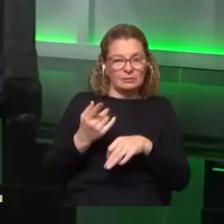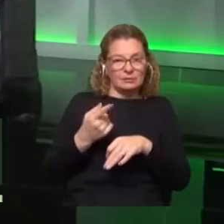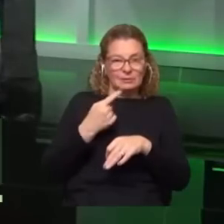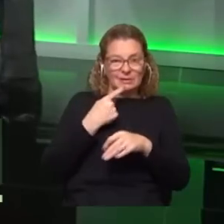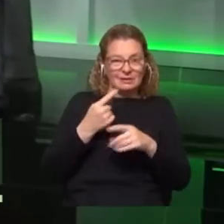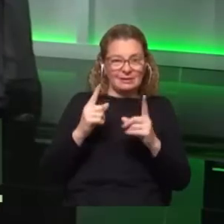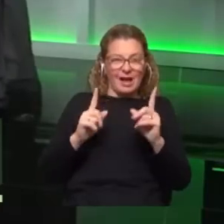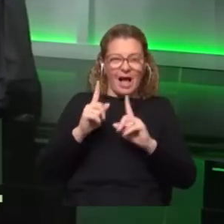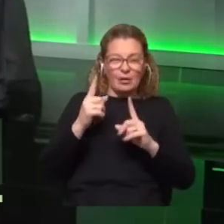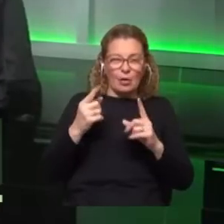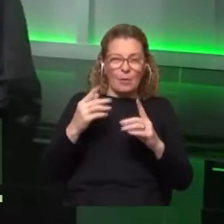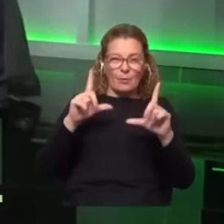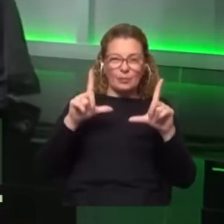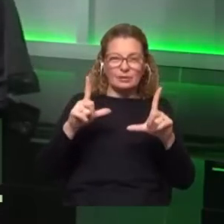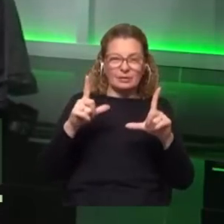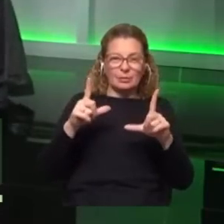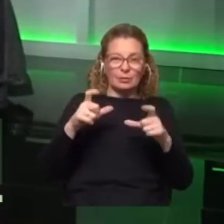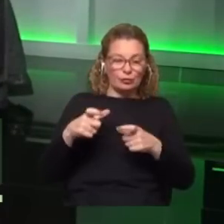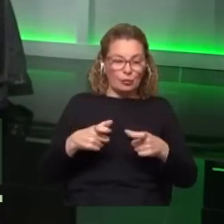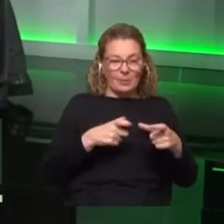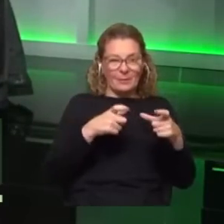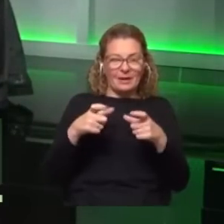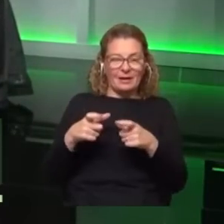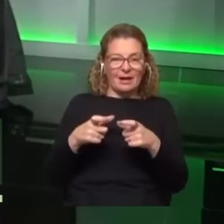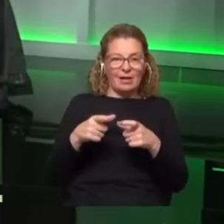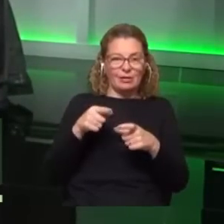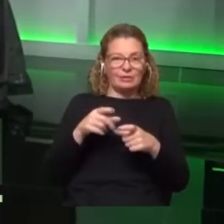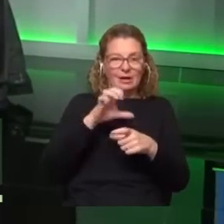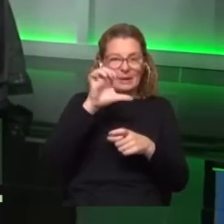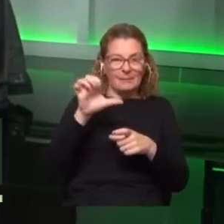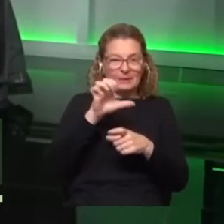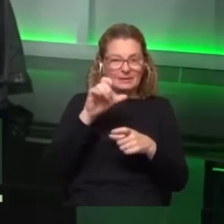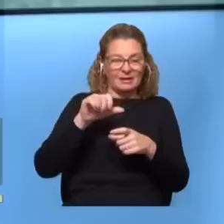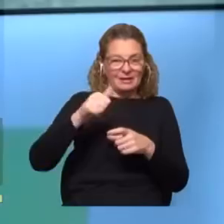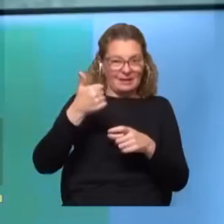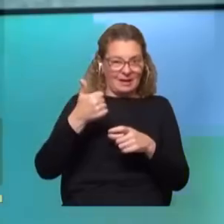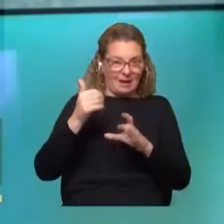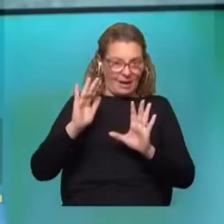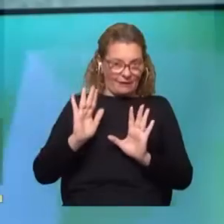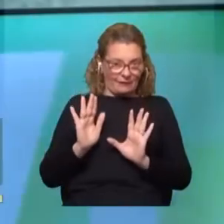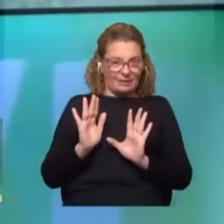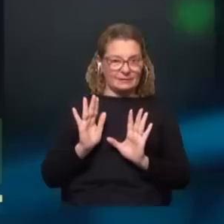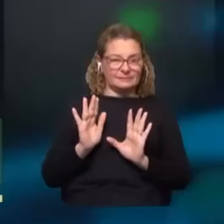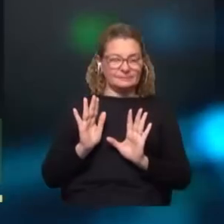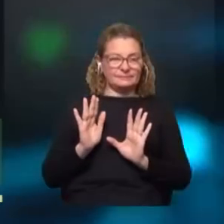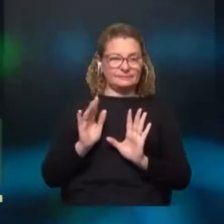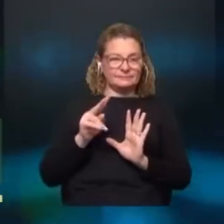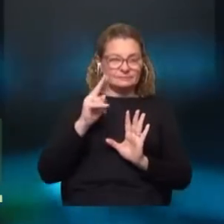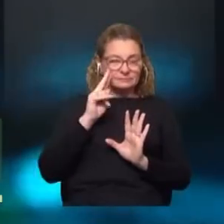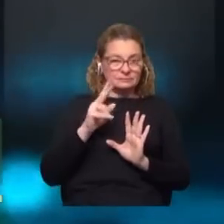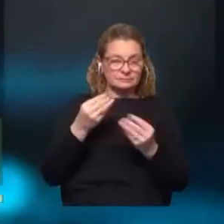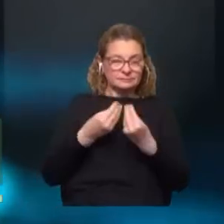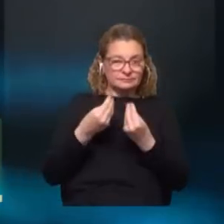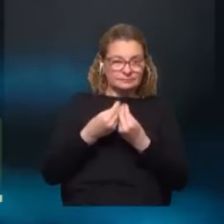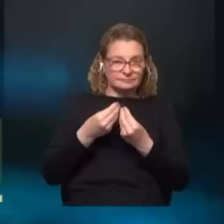algo de lo que mostraste en la placa anterior cuando los supermercados eran parte de las empresas que ganaban o del rubro uno de los rubros que estamos viendo la misma